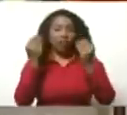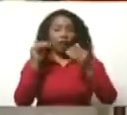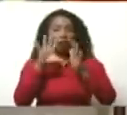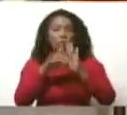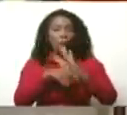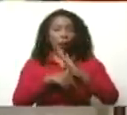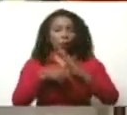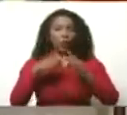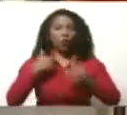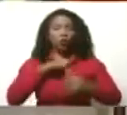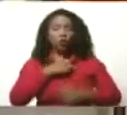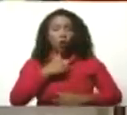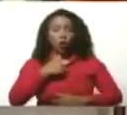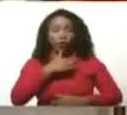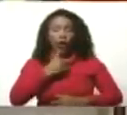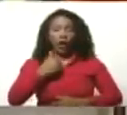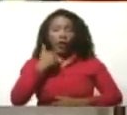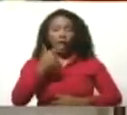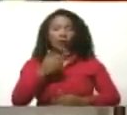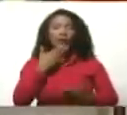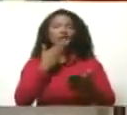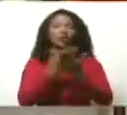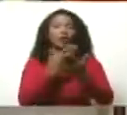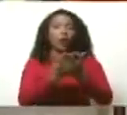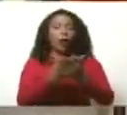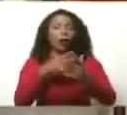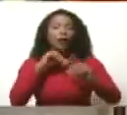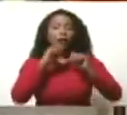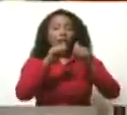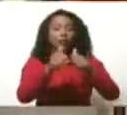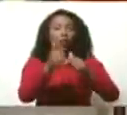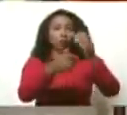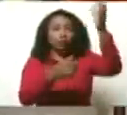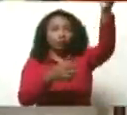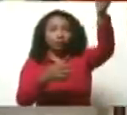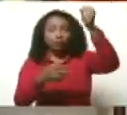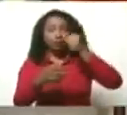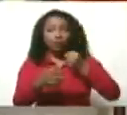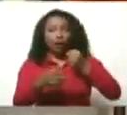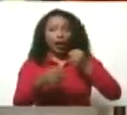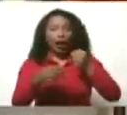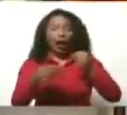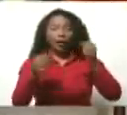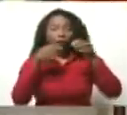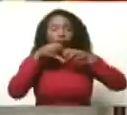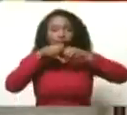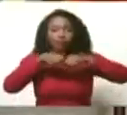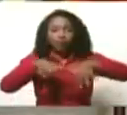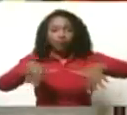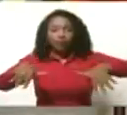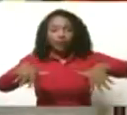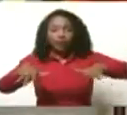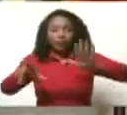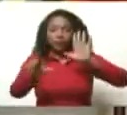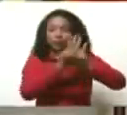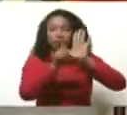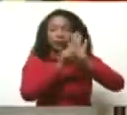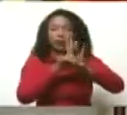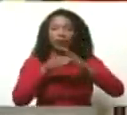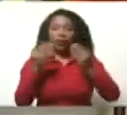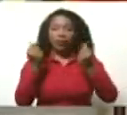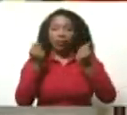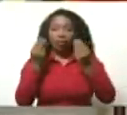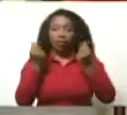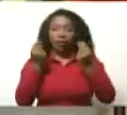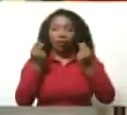hemos solicitado el inicio del proceso de extradición activa por el caso del esquema de legitimación de